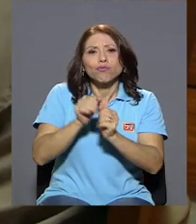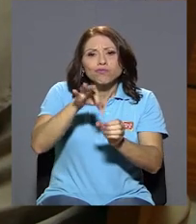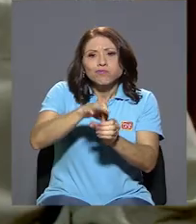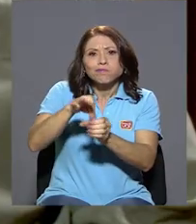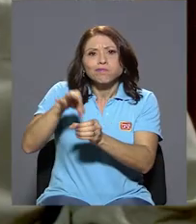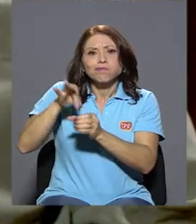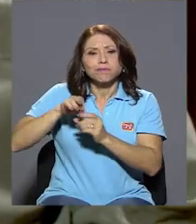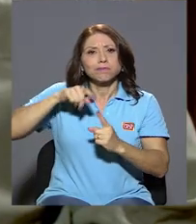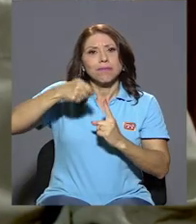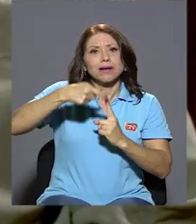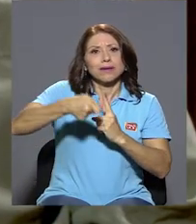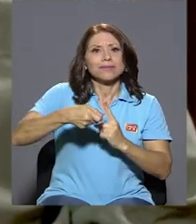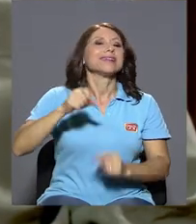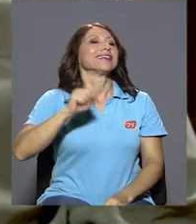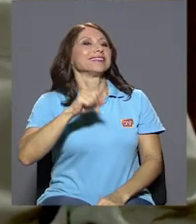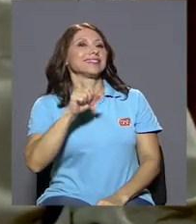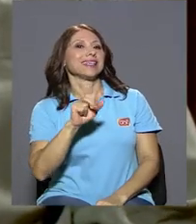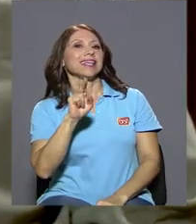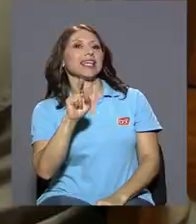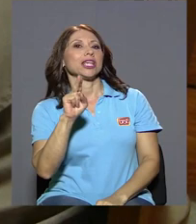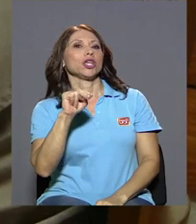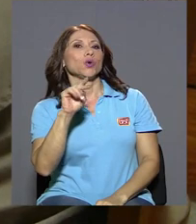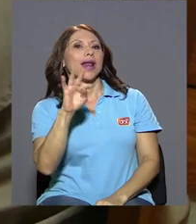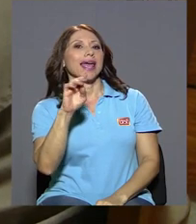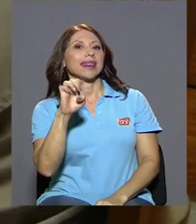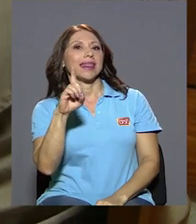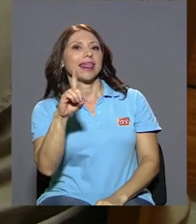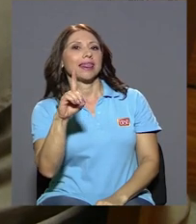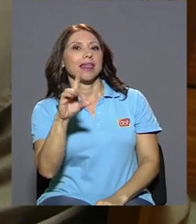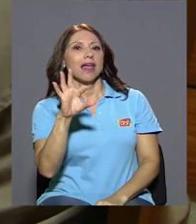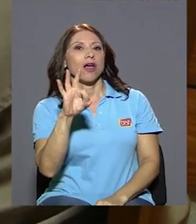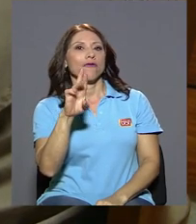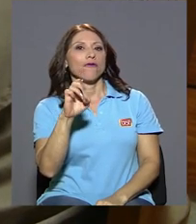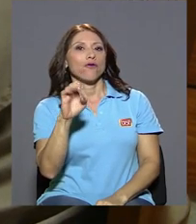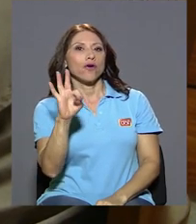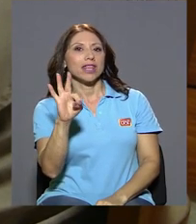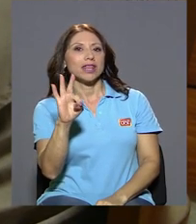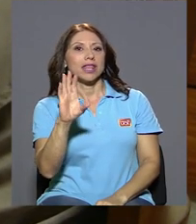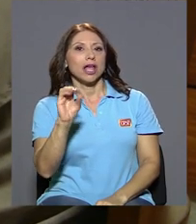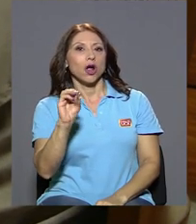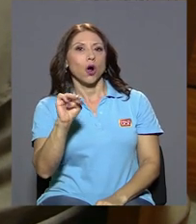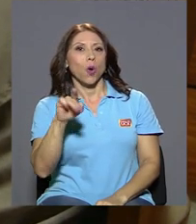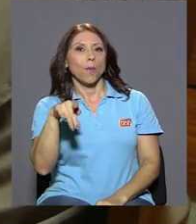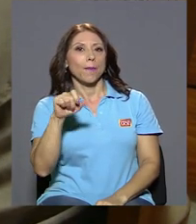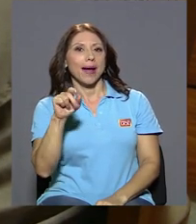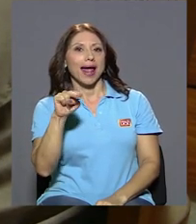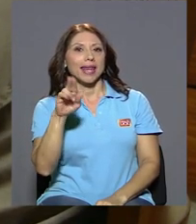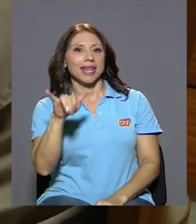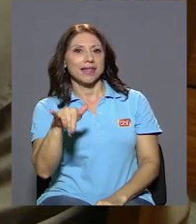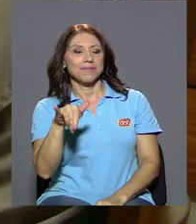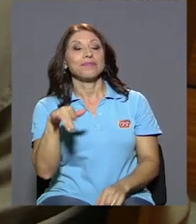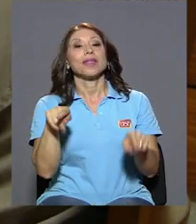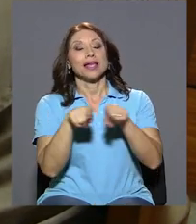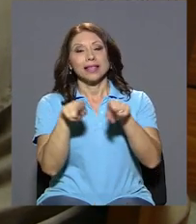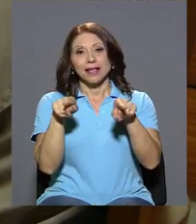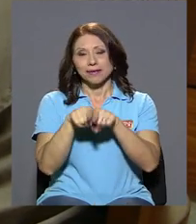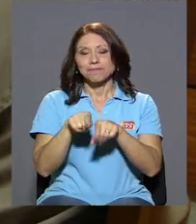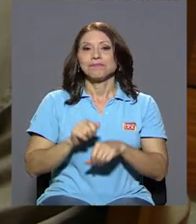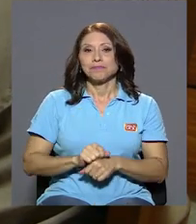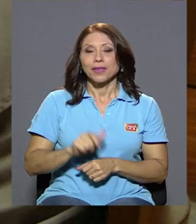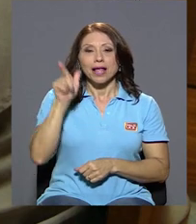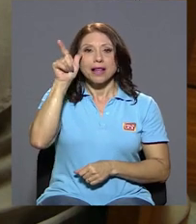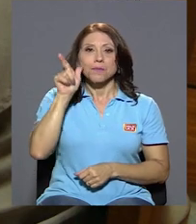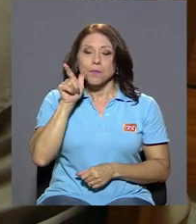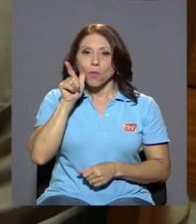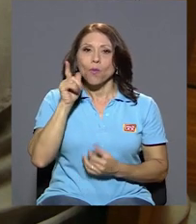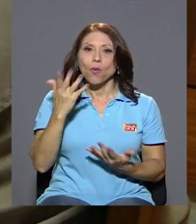con la producción de banano exactamente la united fruit and the united food company y en limón o